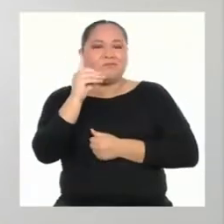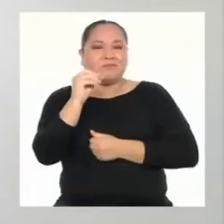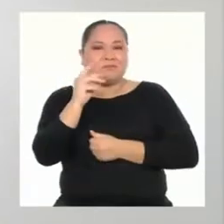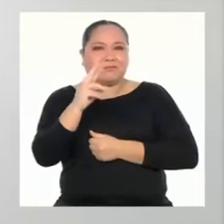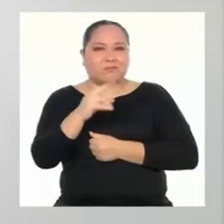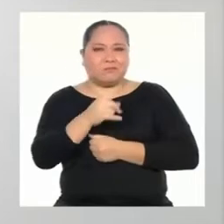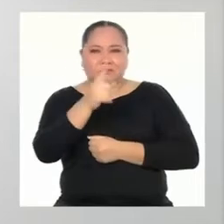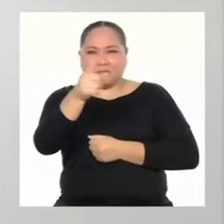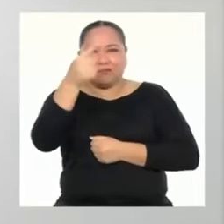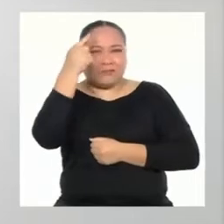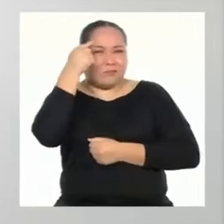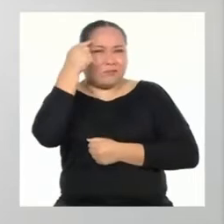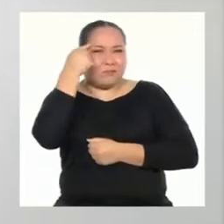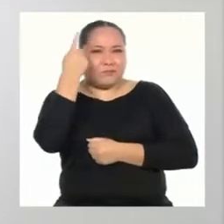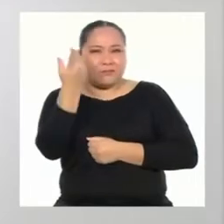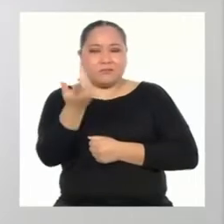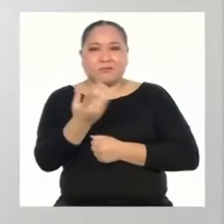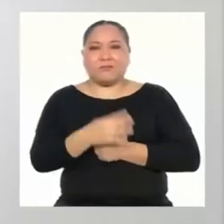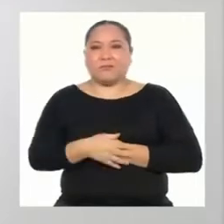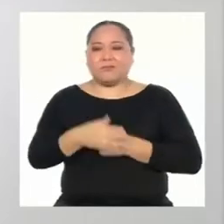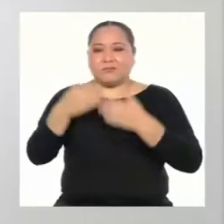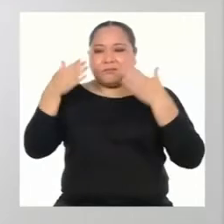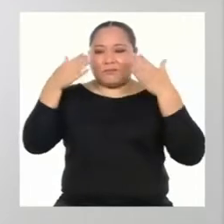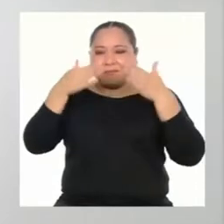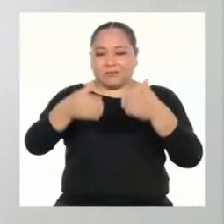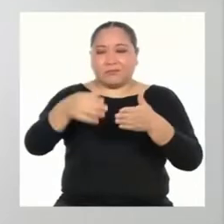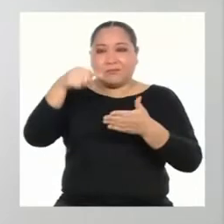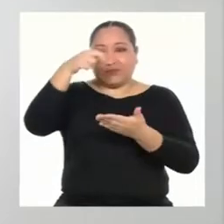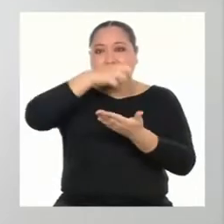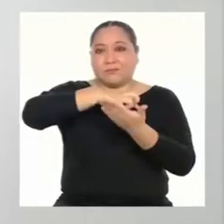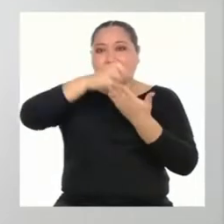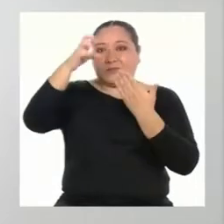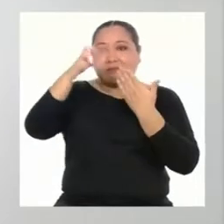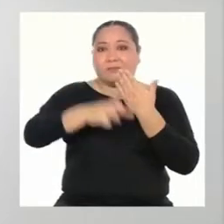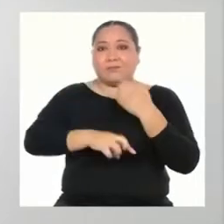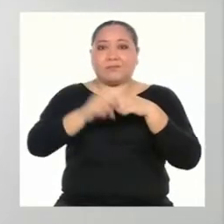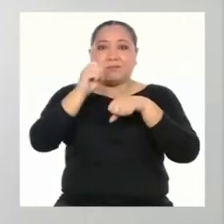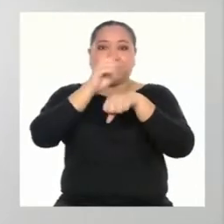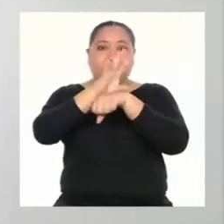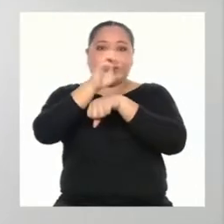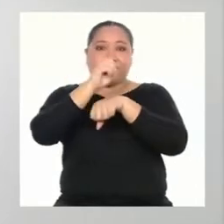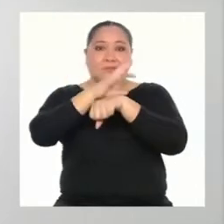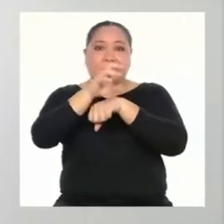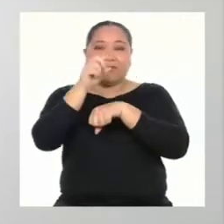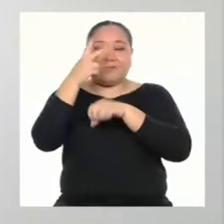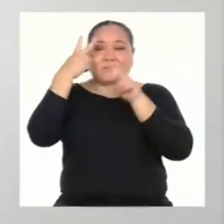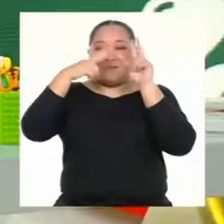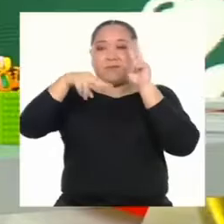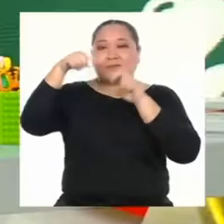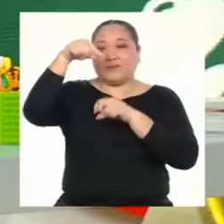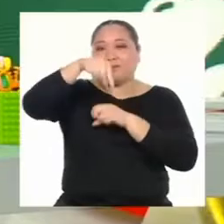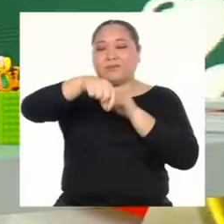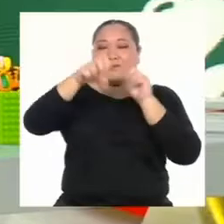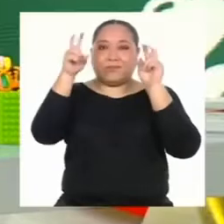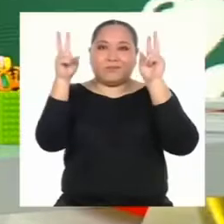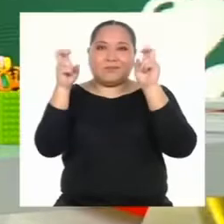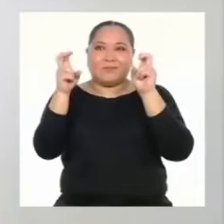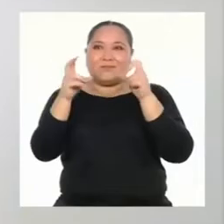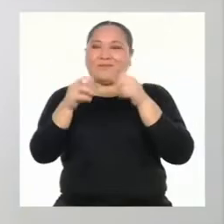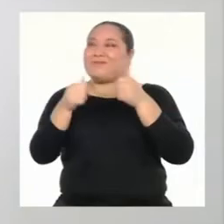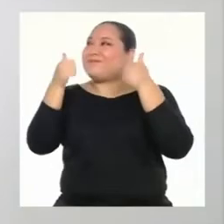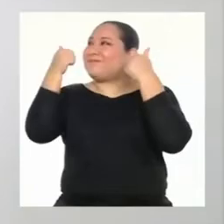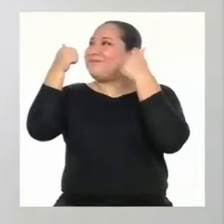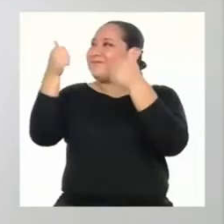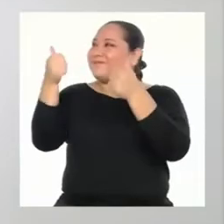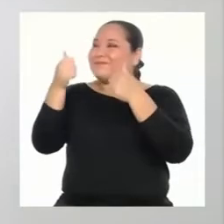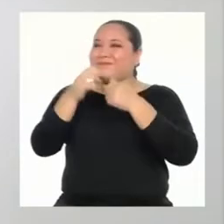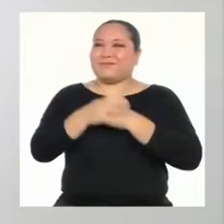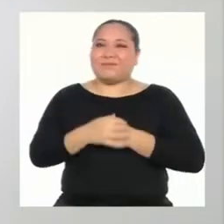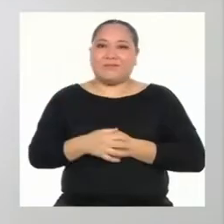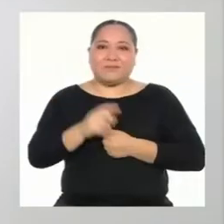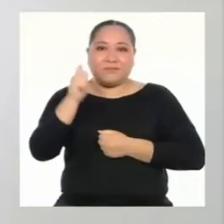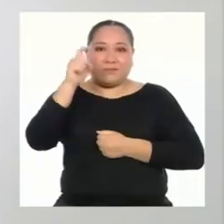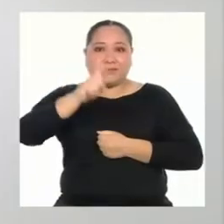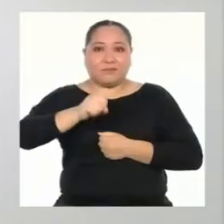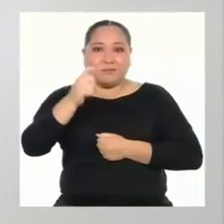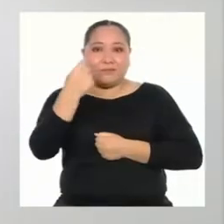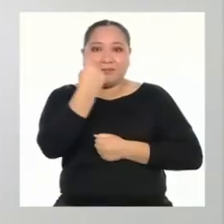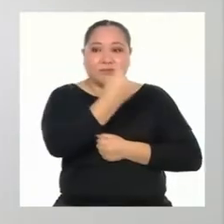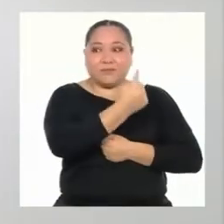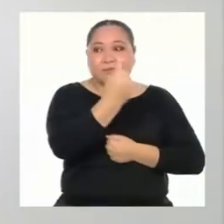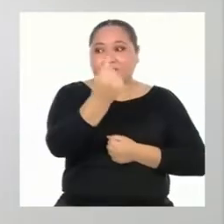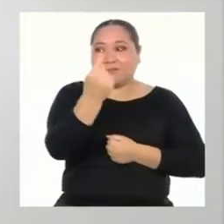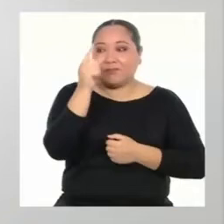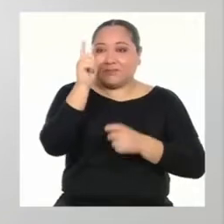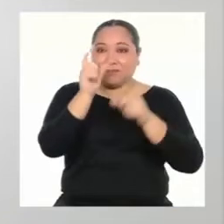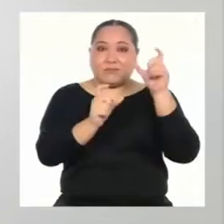Rodrigo. ¿Qué les parece si dedicamos este programa de tutoría a abordar este tema? ¡Genial! Necesitamos que